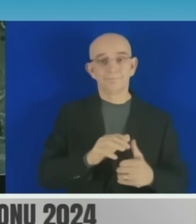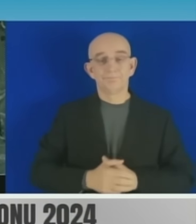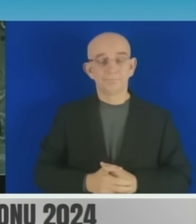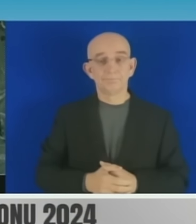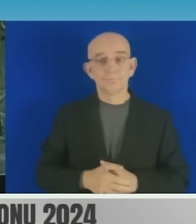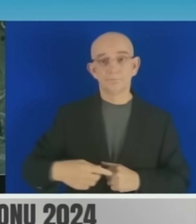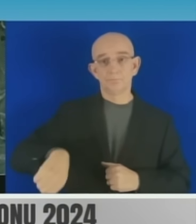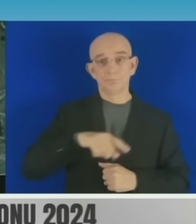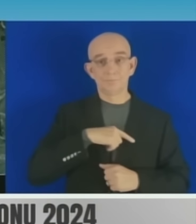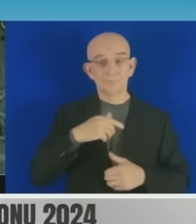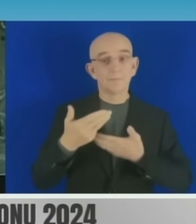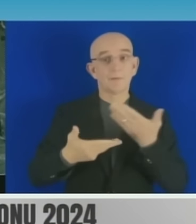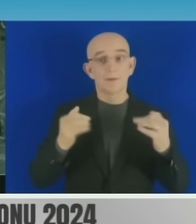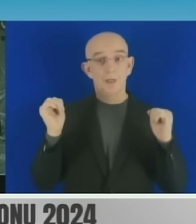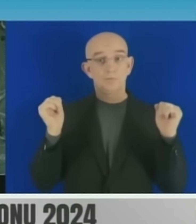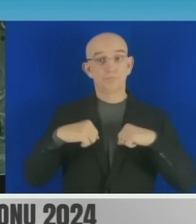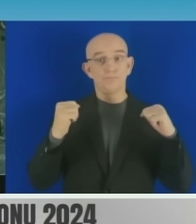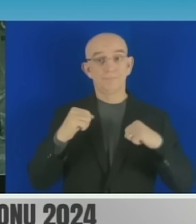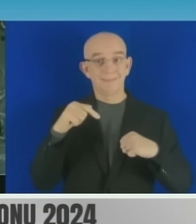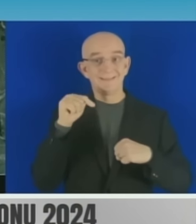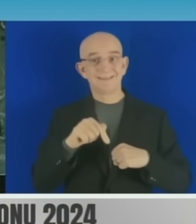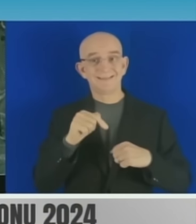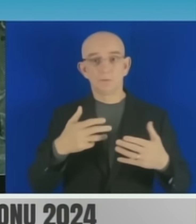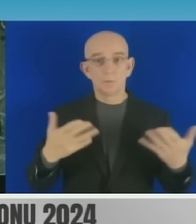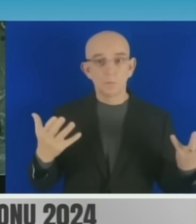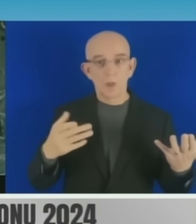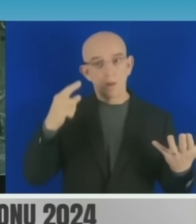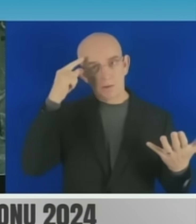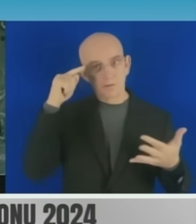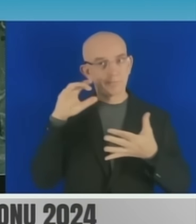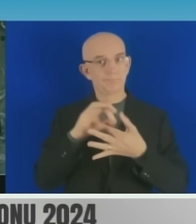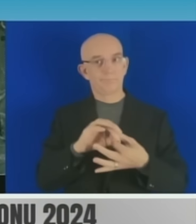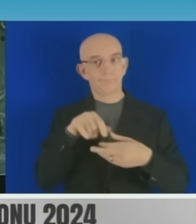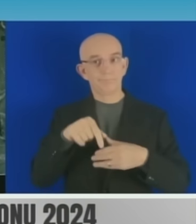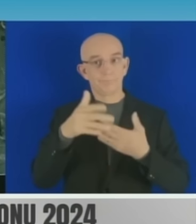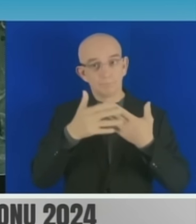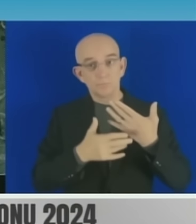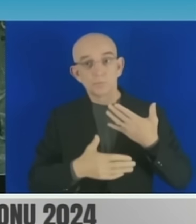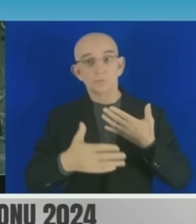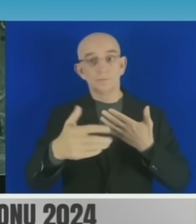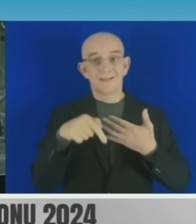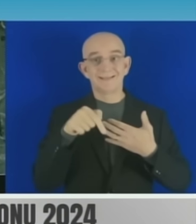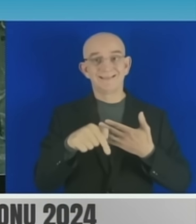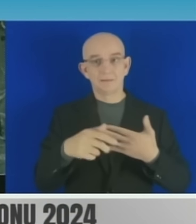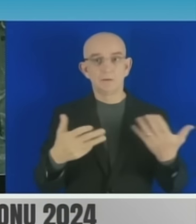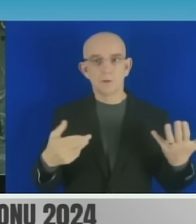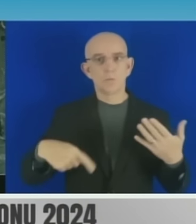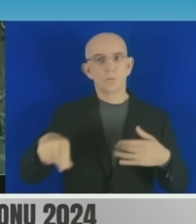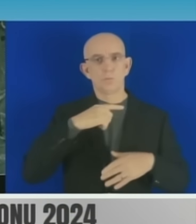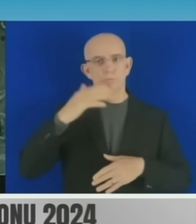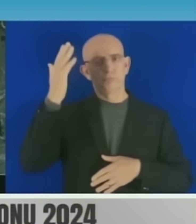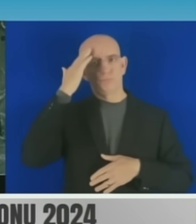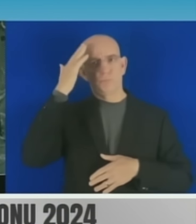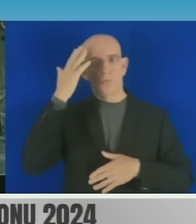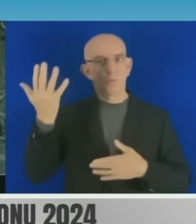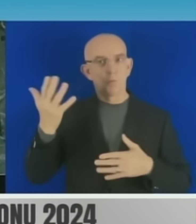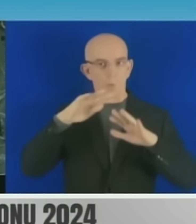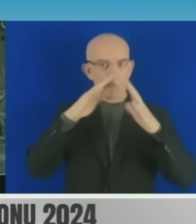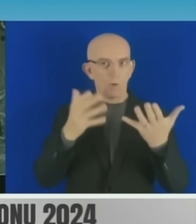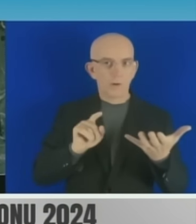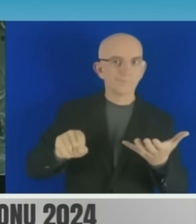conscientes de que los retos a los que nos enfrentábamos y que no han hecho sino que agravarse, estaban